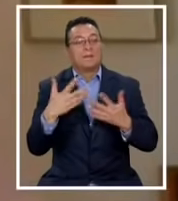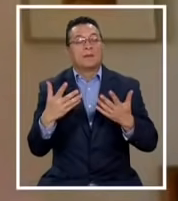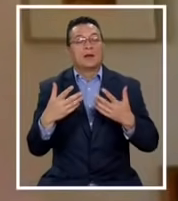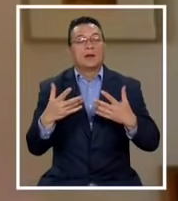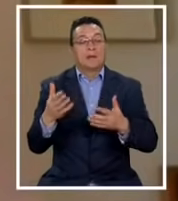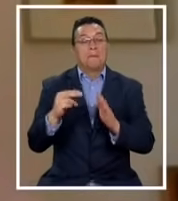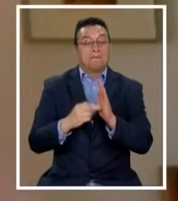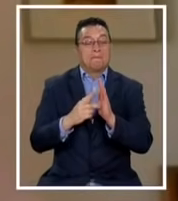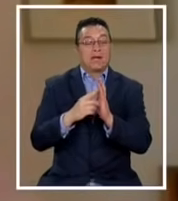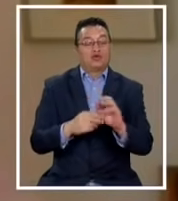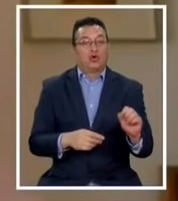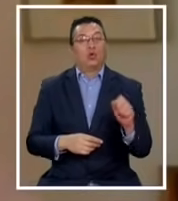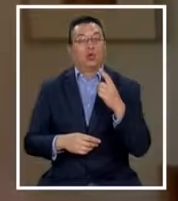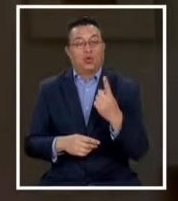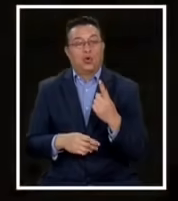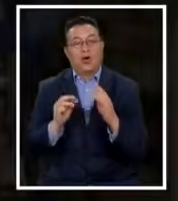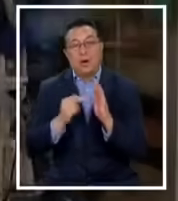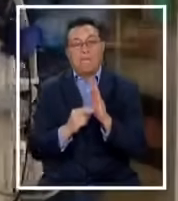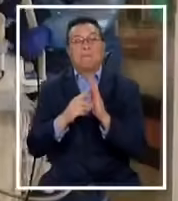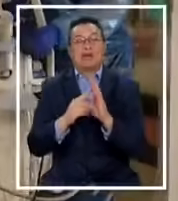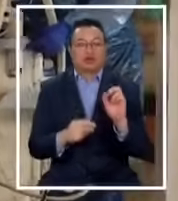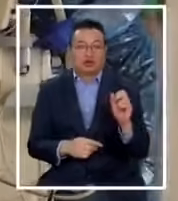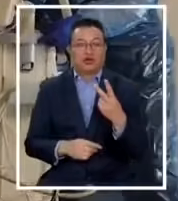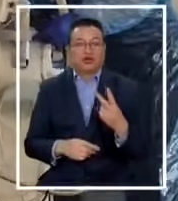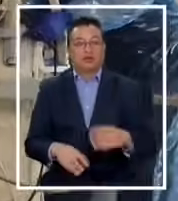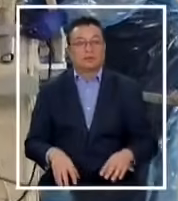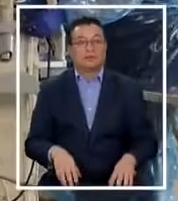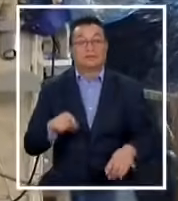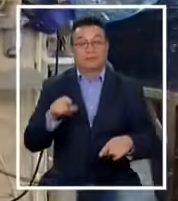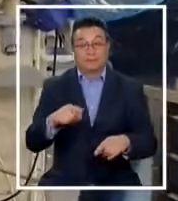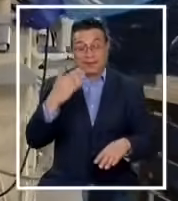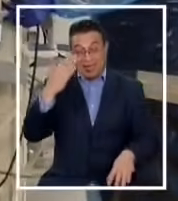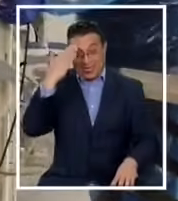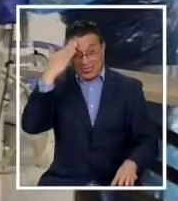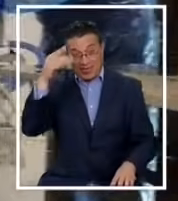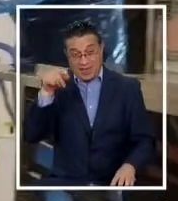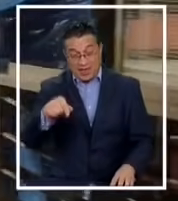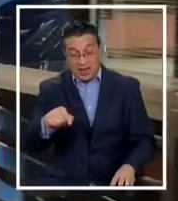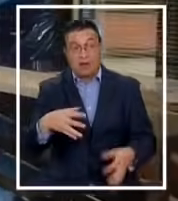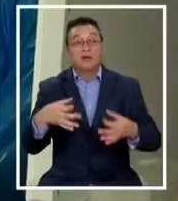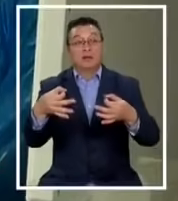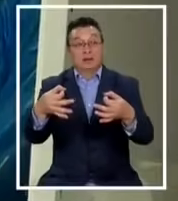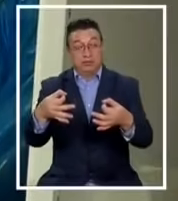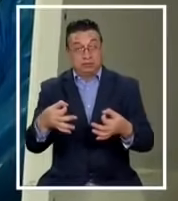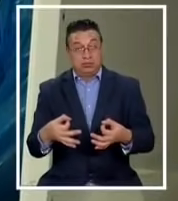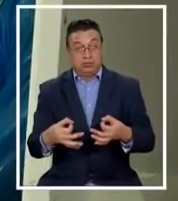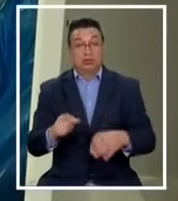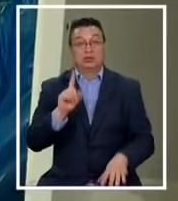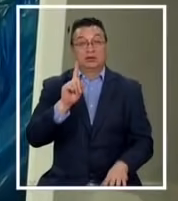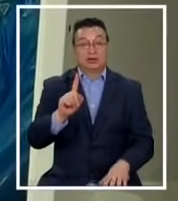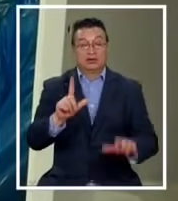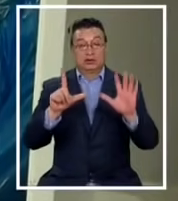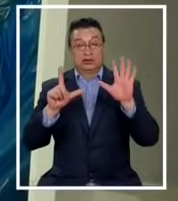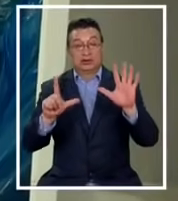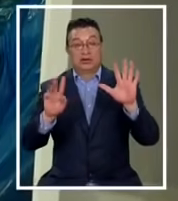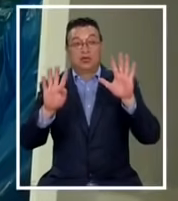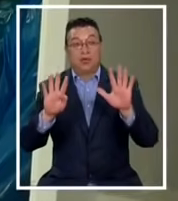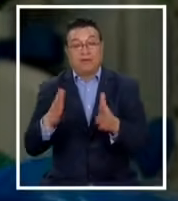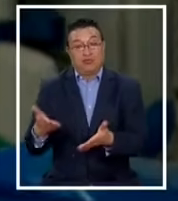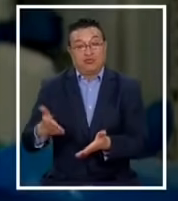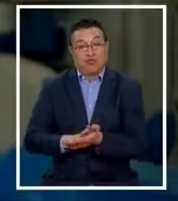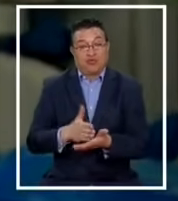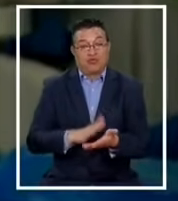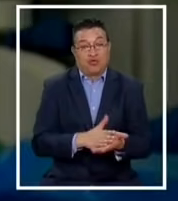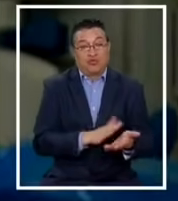pasar de fase 1 a fase 2. Durante esta jornada se contabilizaron 179